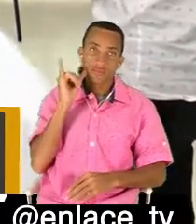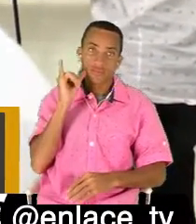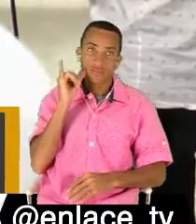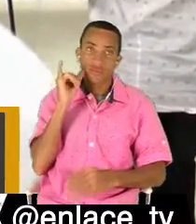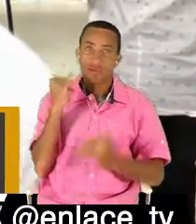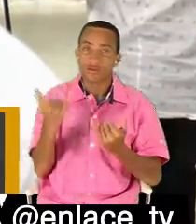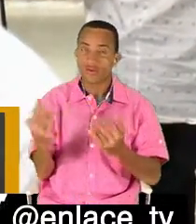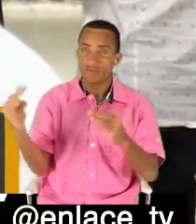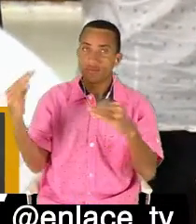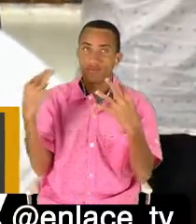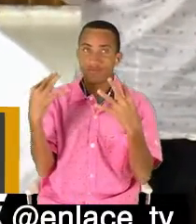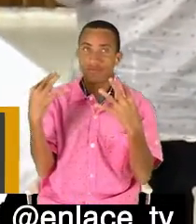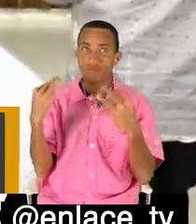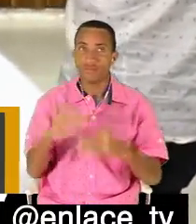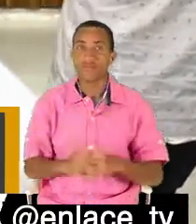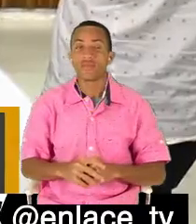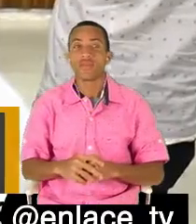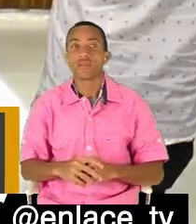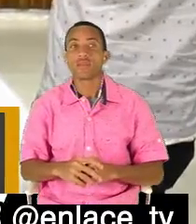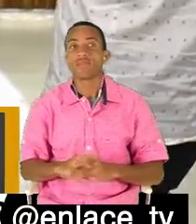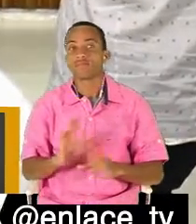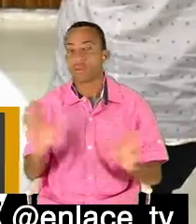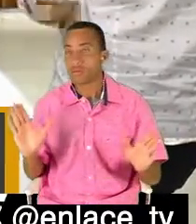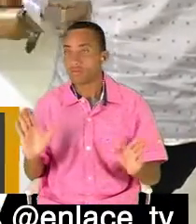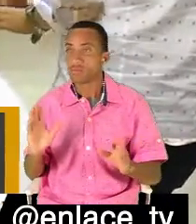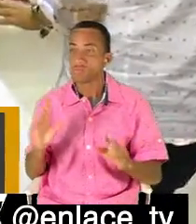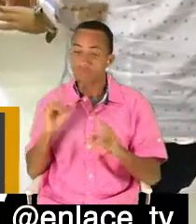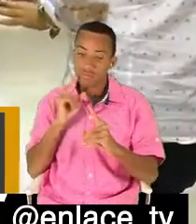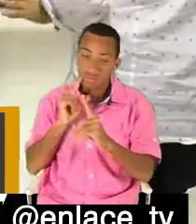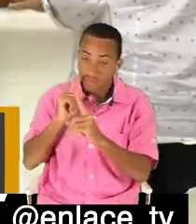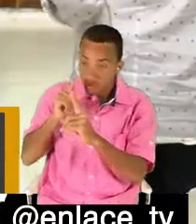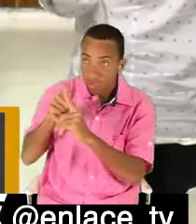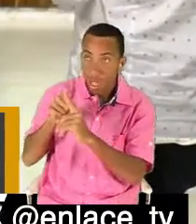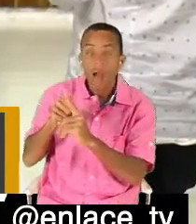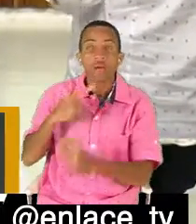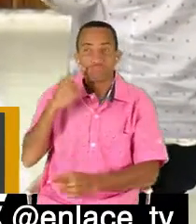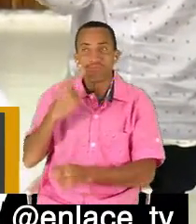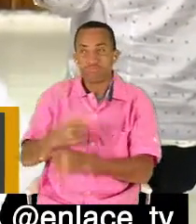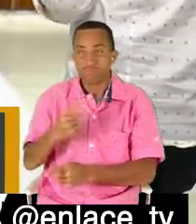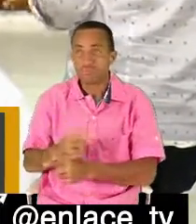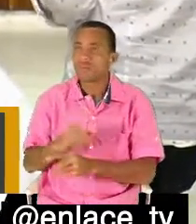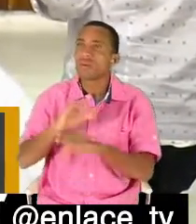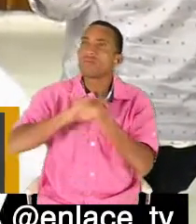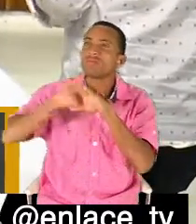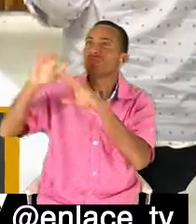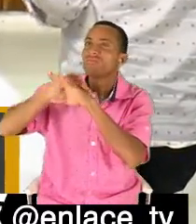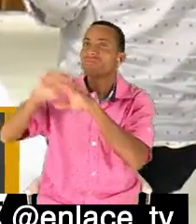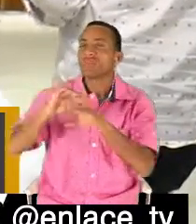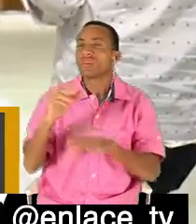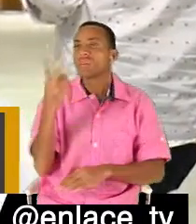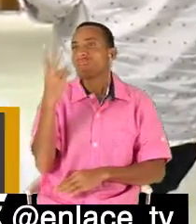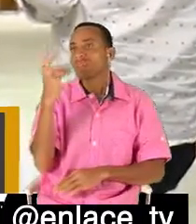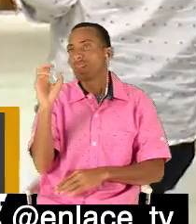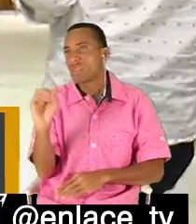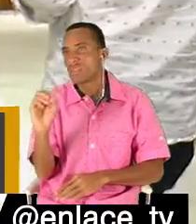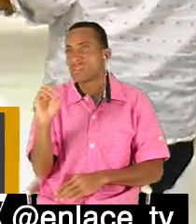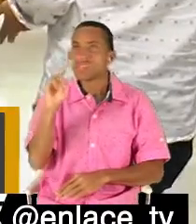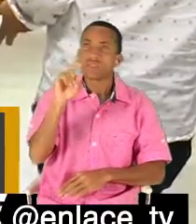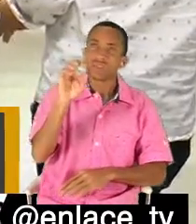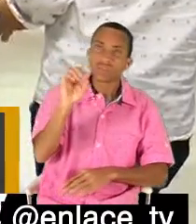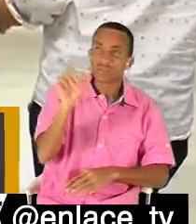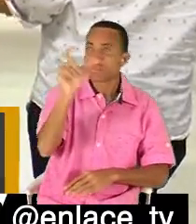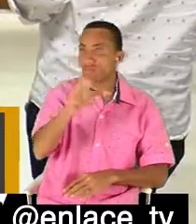momentos. Al momento está cumpliendo con las expectativas. Tenían invitados más o menos 60, 70 personas, que son las que llegan. De pronto